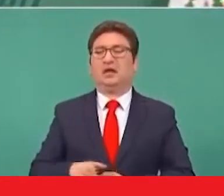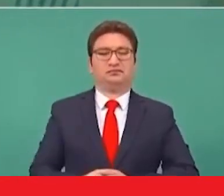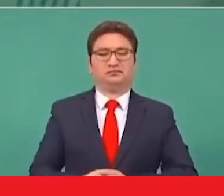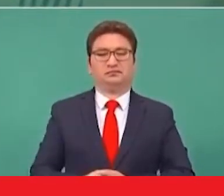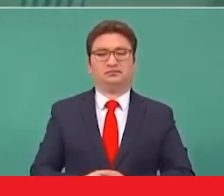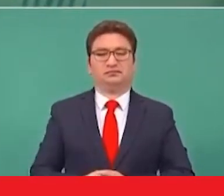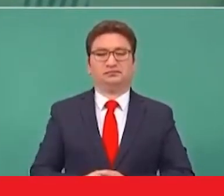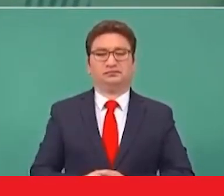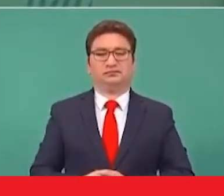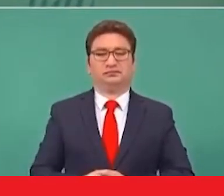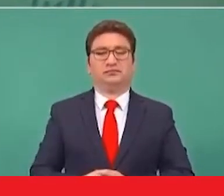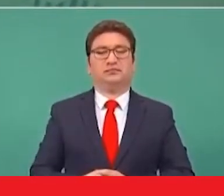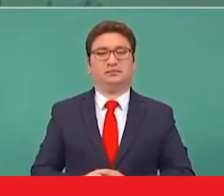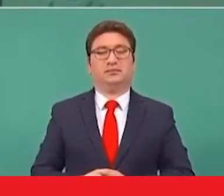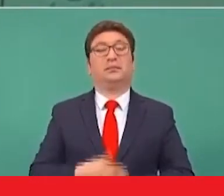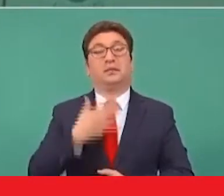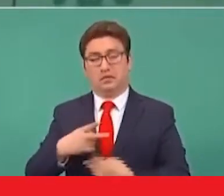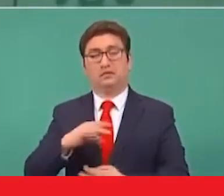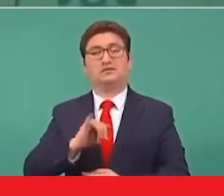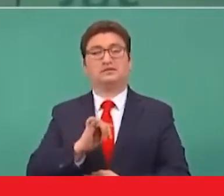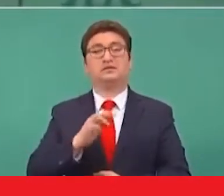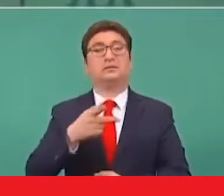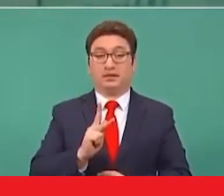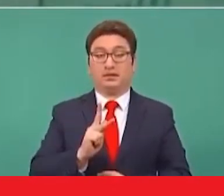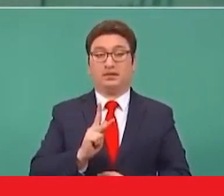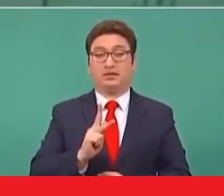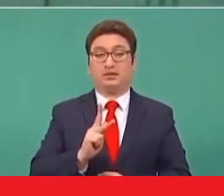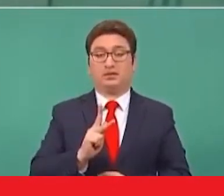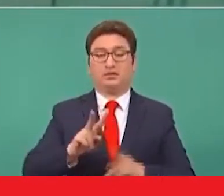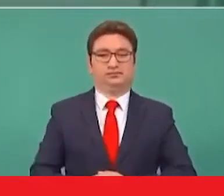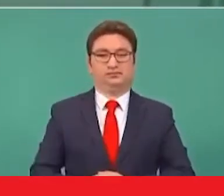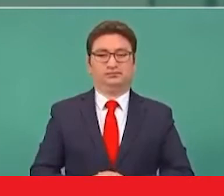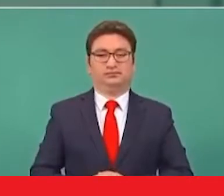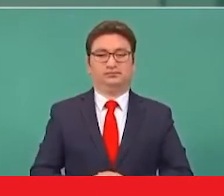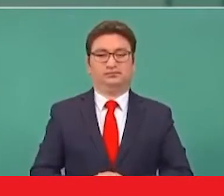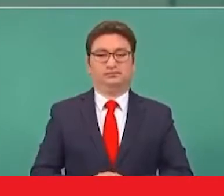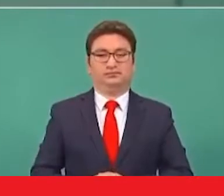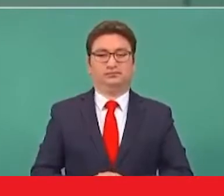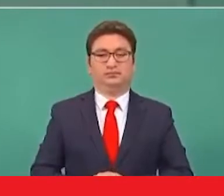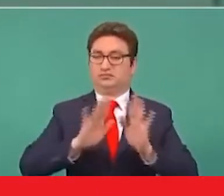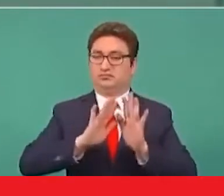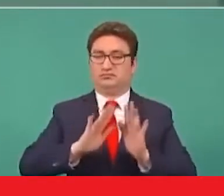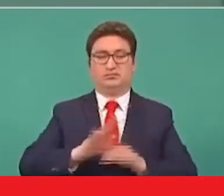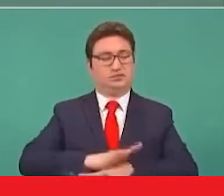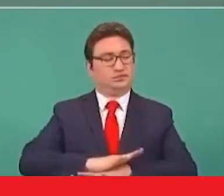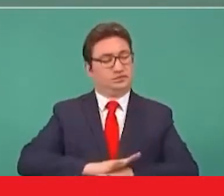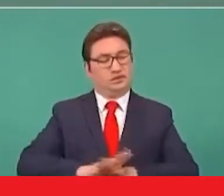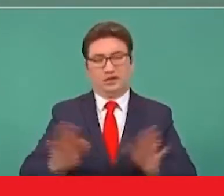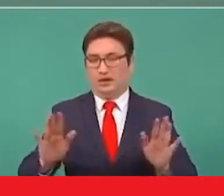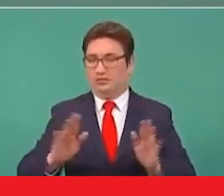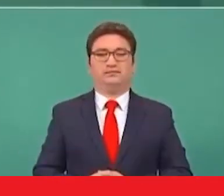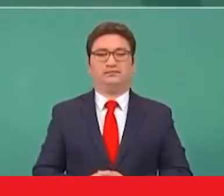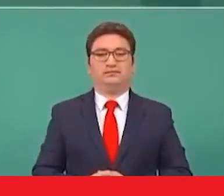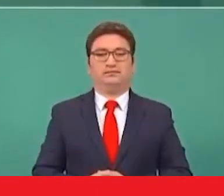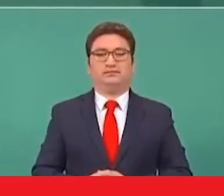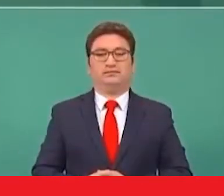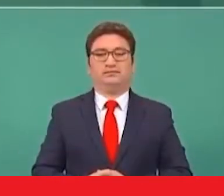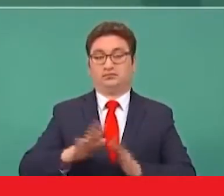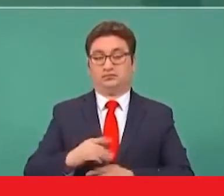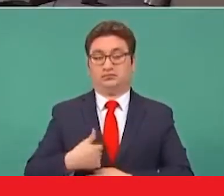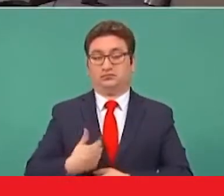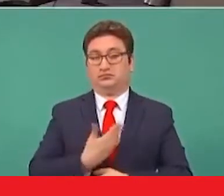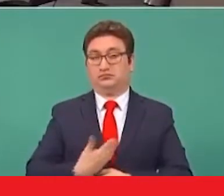aceptados, bien recibidos, pero cero política. Porque ya tenemos que darle la